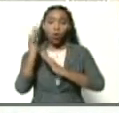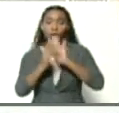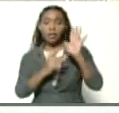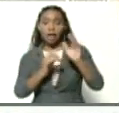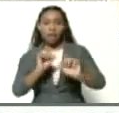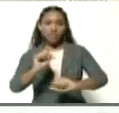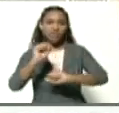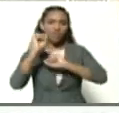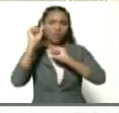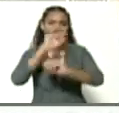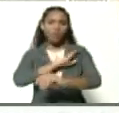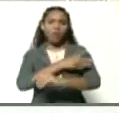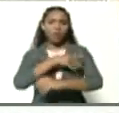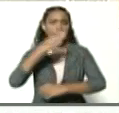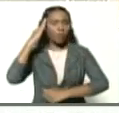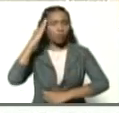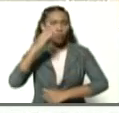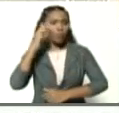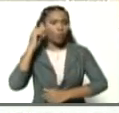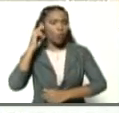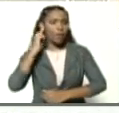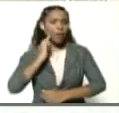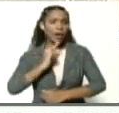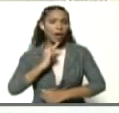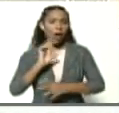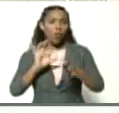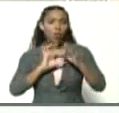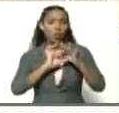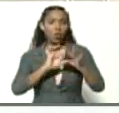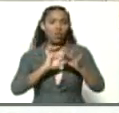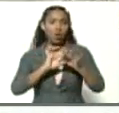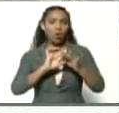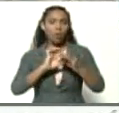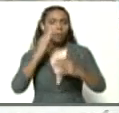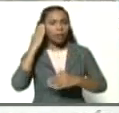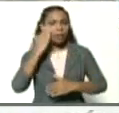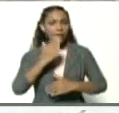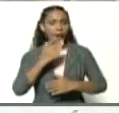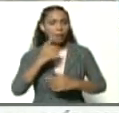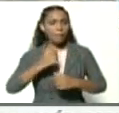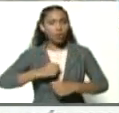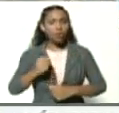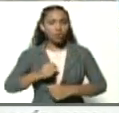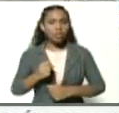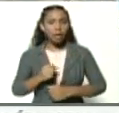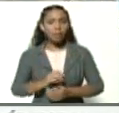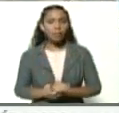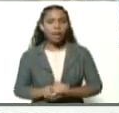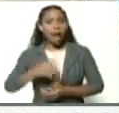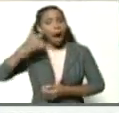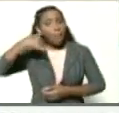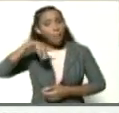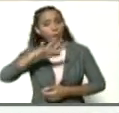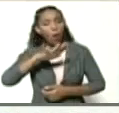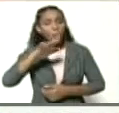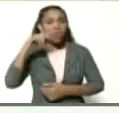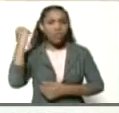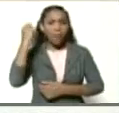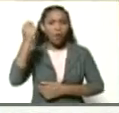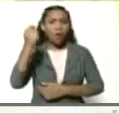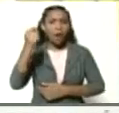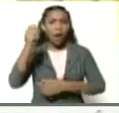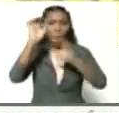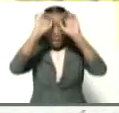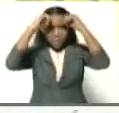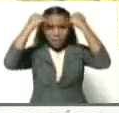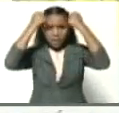heroica Fuerza Armada Nacional Bolivariana, Unión Cívico-Militar Policial, al pueblo de Apure, a los